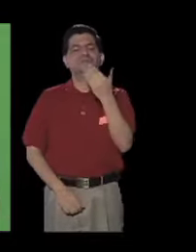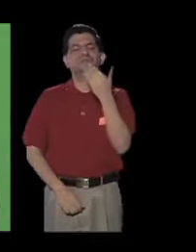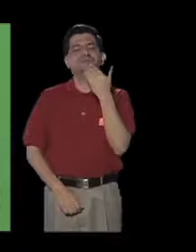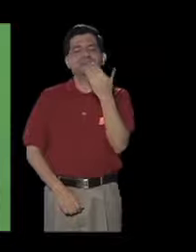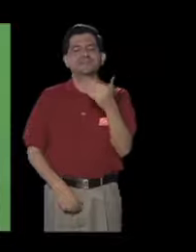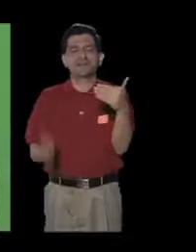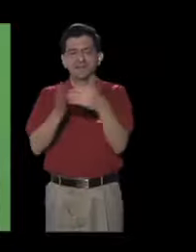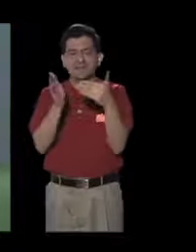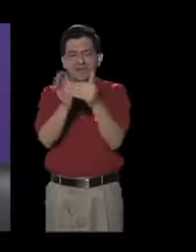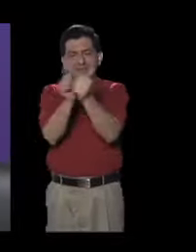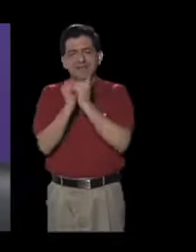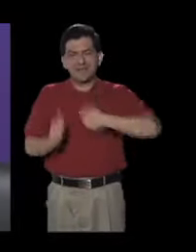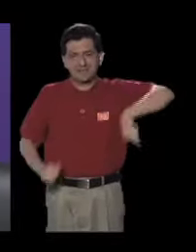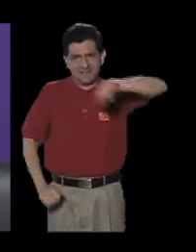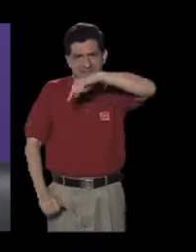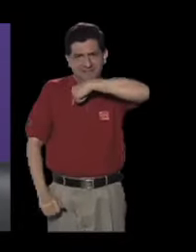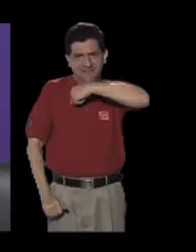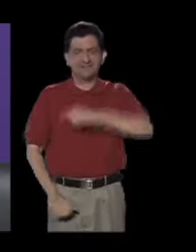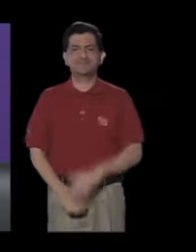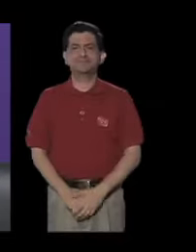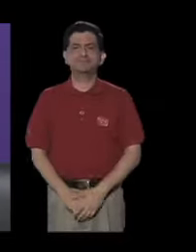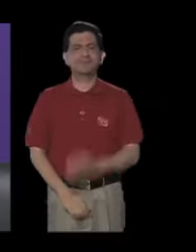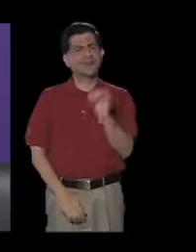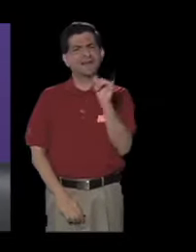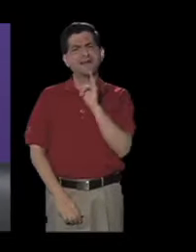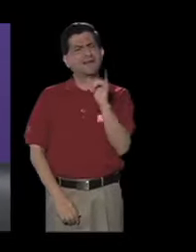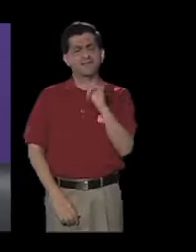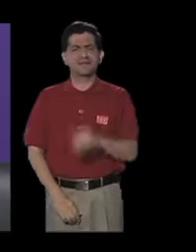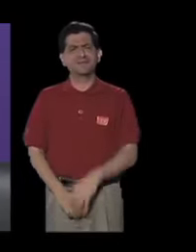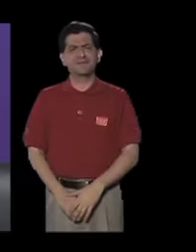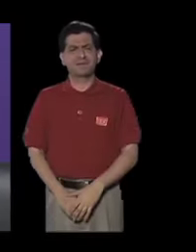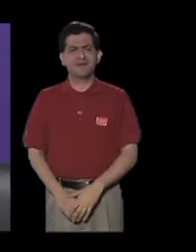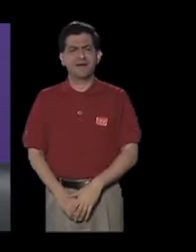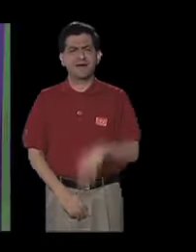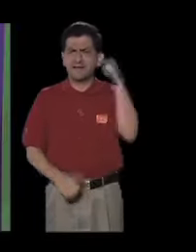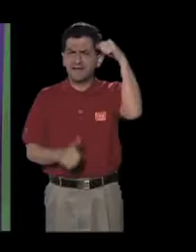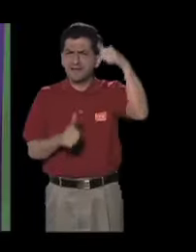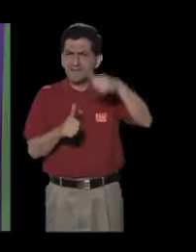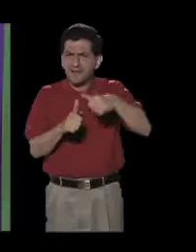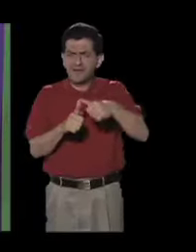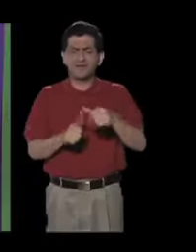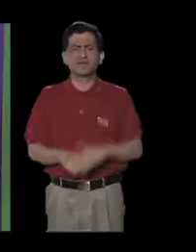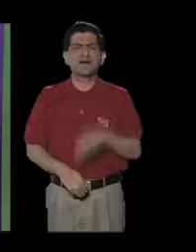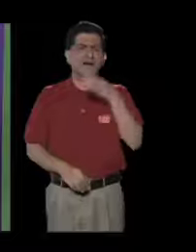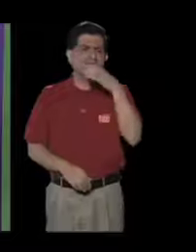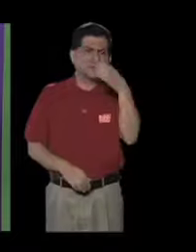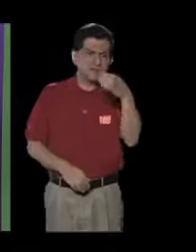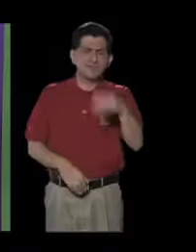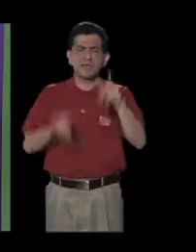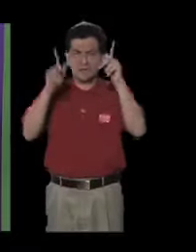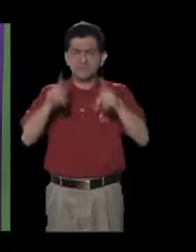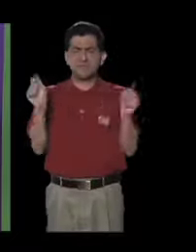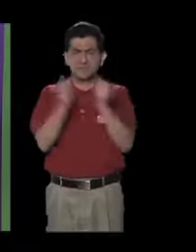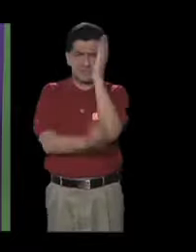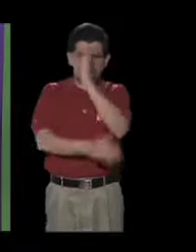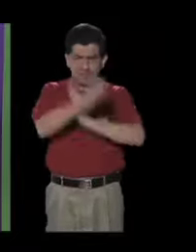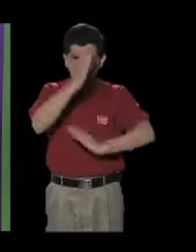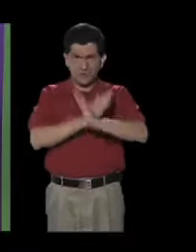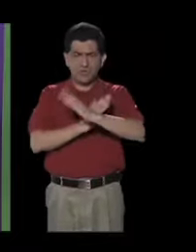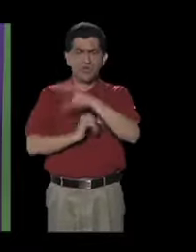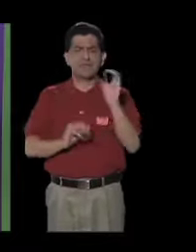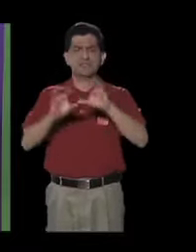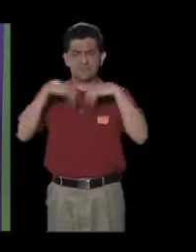de nuevo por estar con nosotros. Y también hay que tomar en cuenta, ya hablamos de recomendaciones para las personas con discapacidad y para